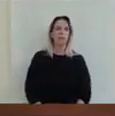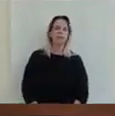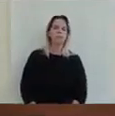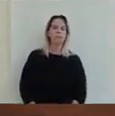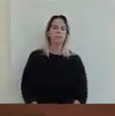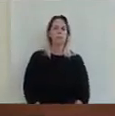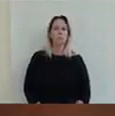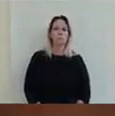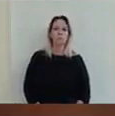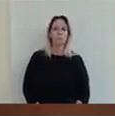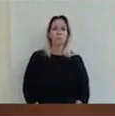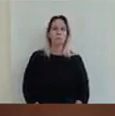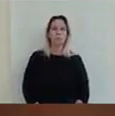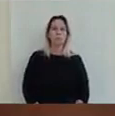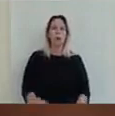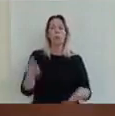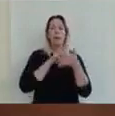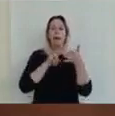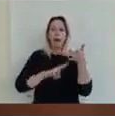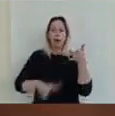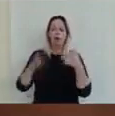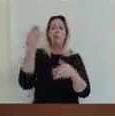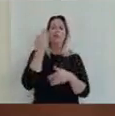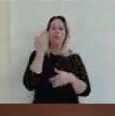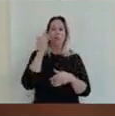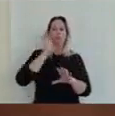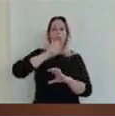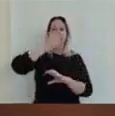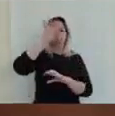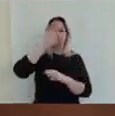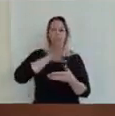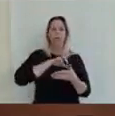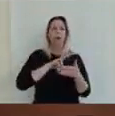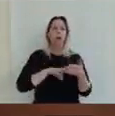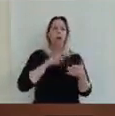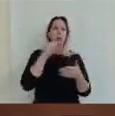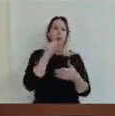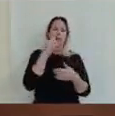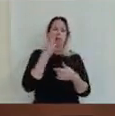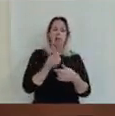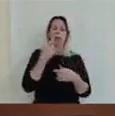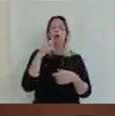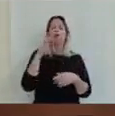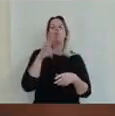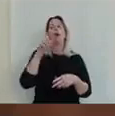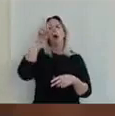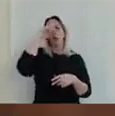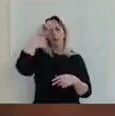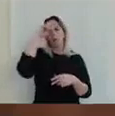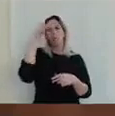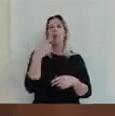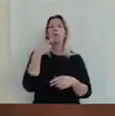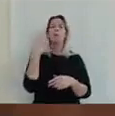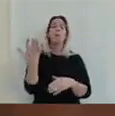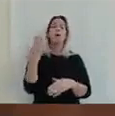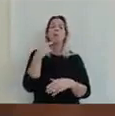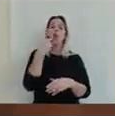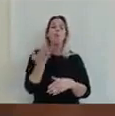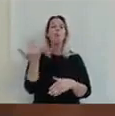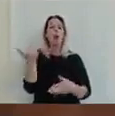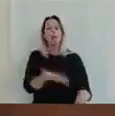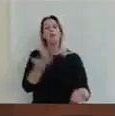y operativos sanitarios al servicio de la población, sin consultar a la municipalidad, las autoridades del Hospital San